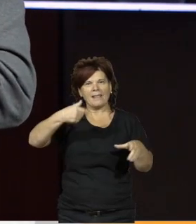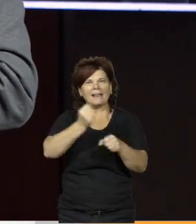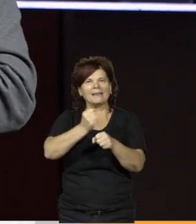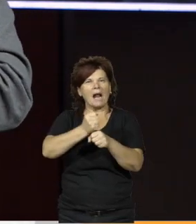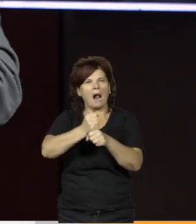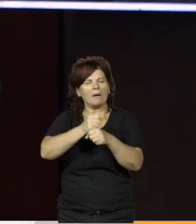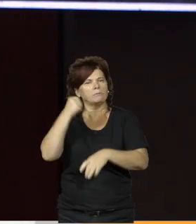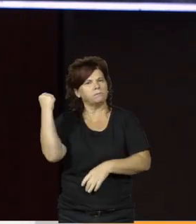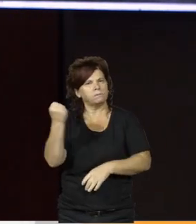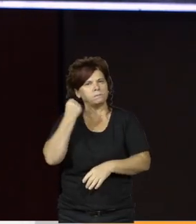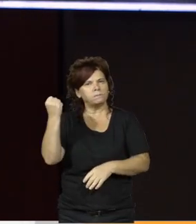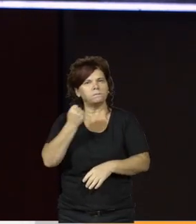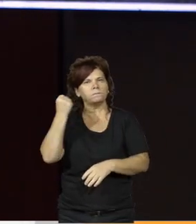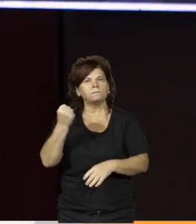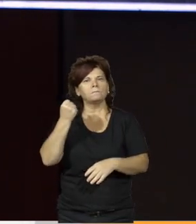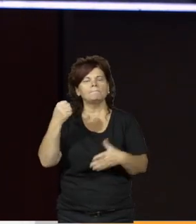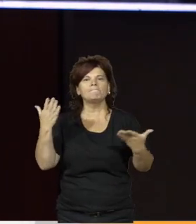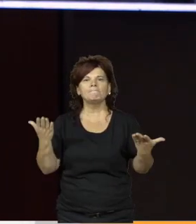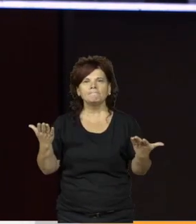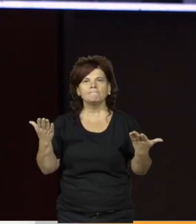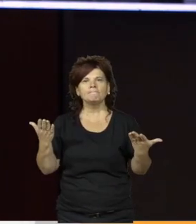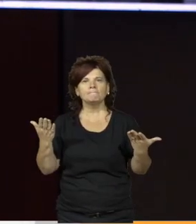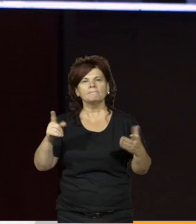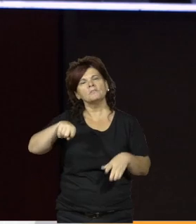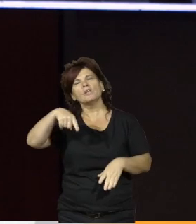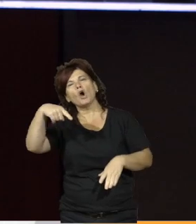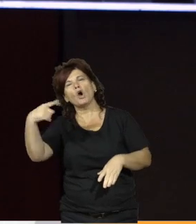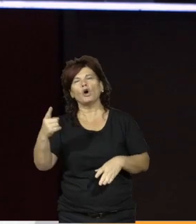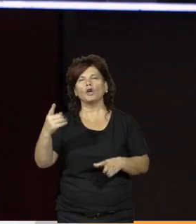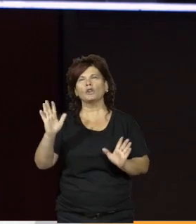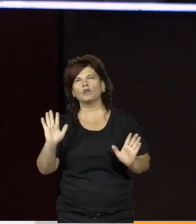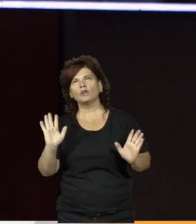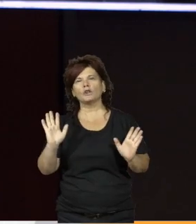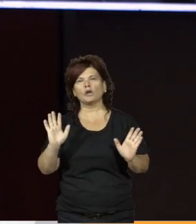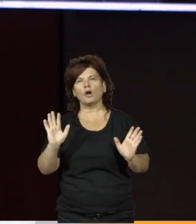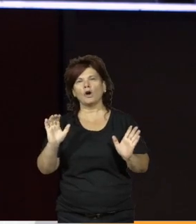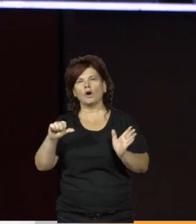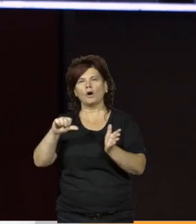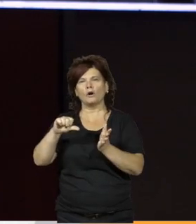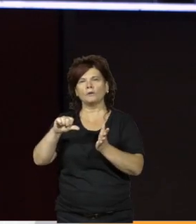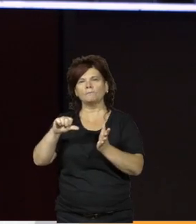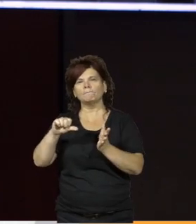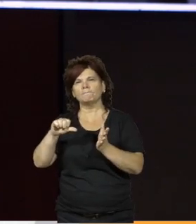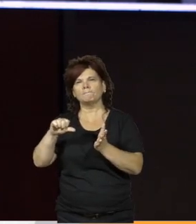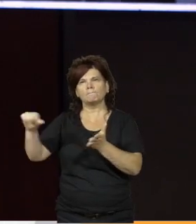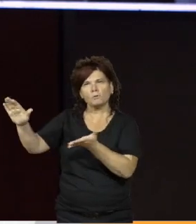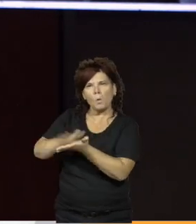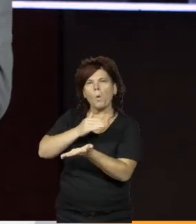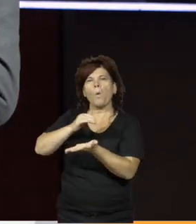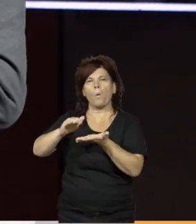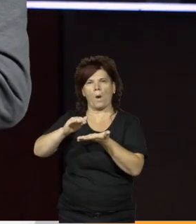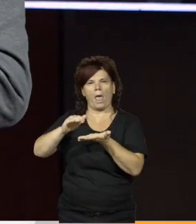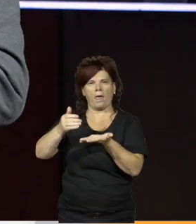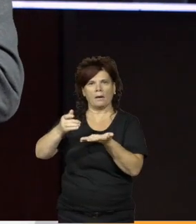es importante. Entonces, ese otro espacio que se viene cubriendo. Pero también hay otro